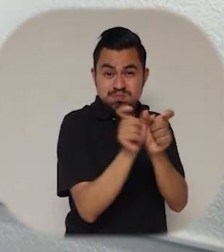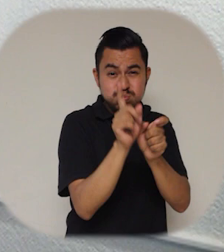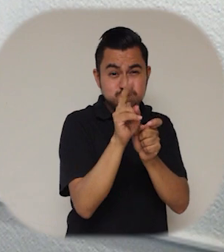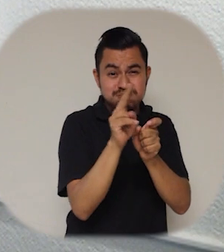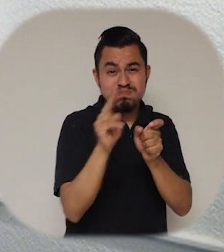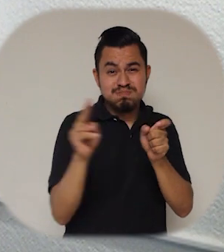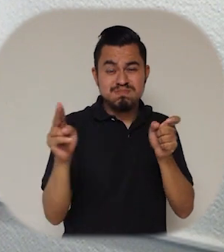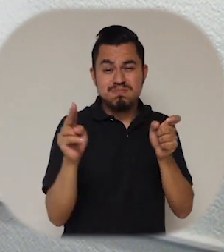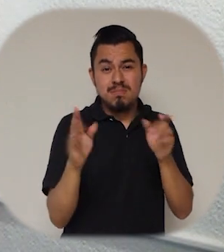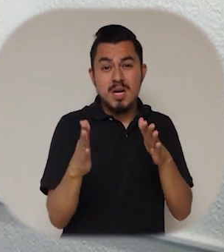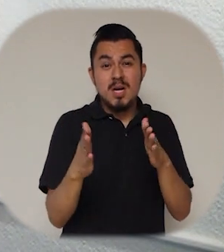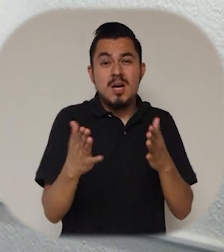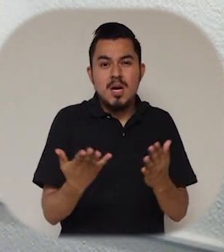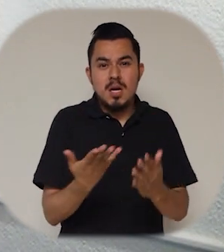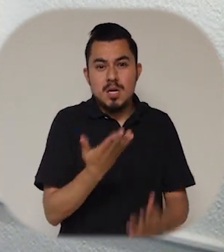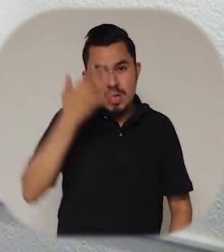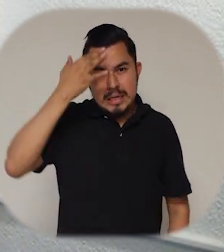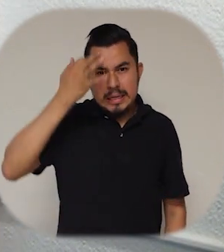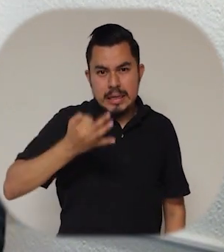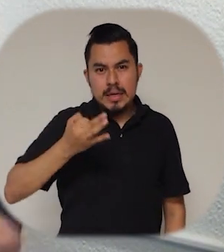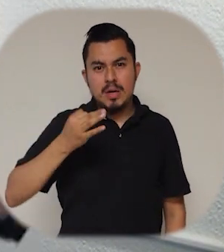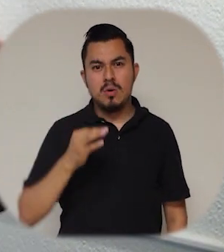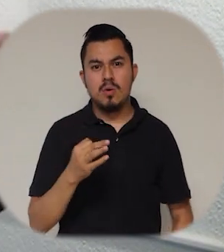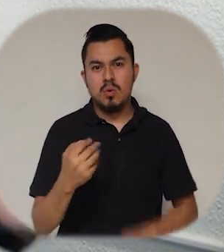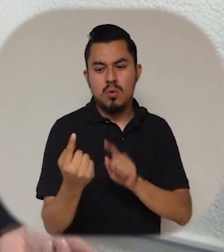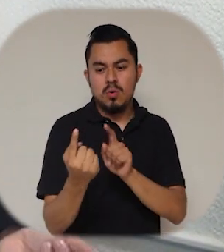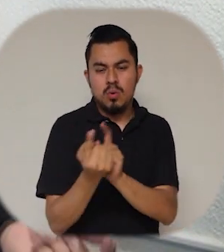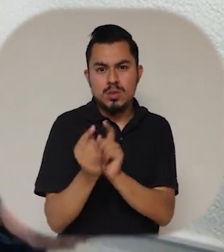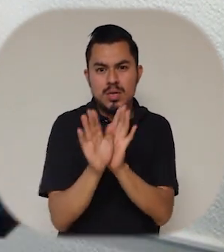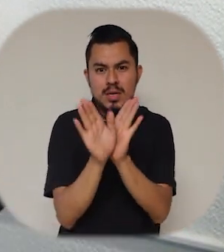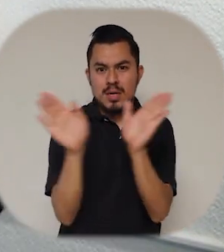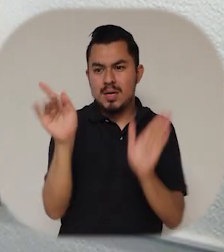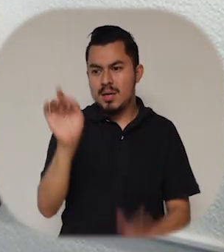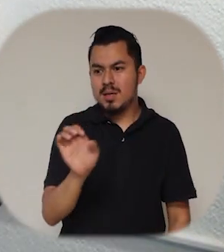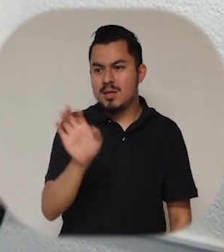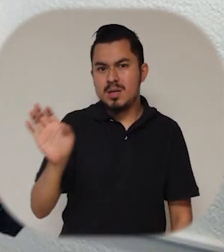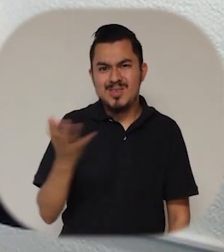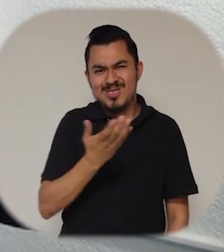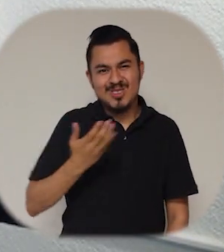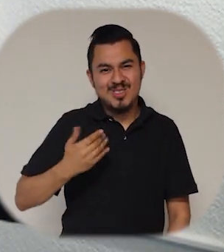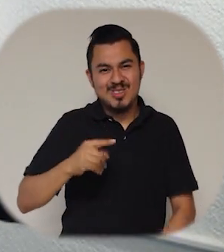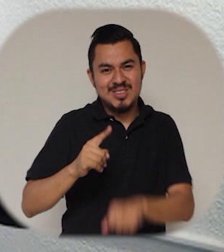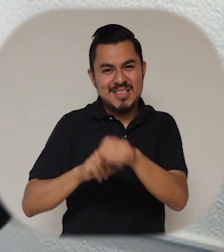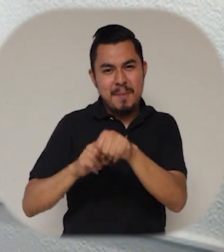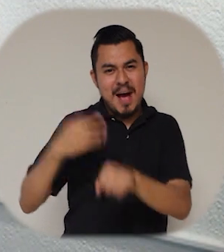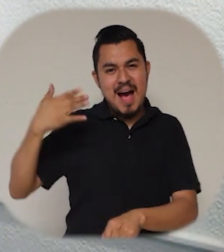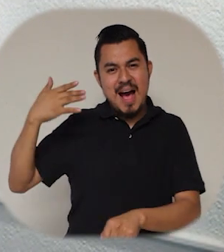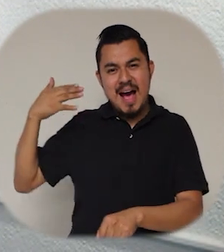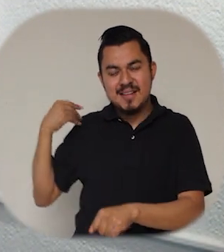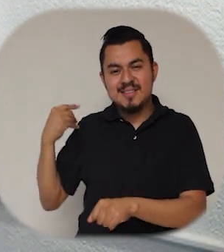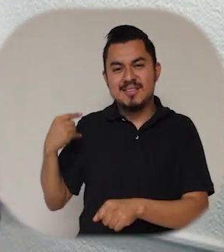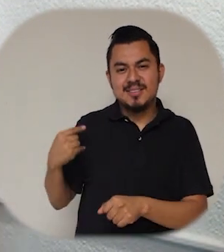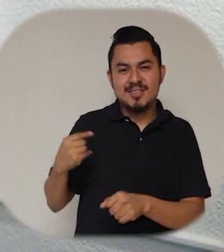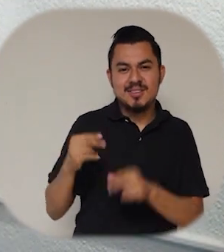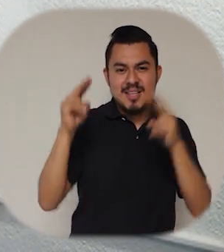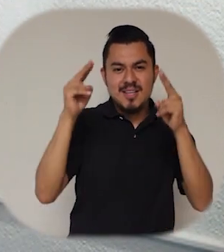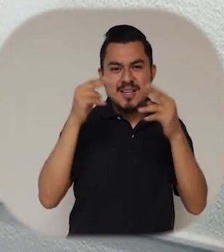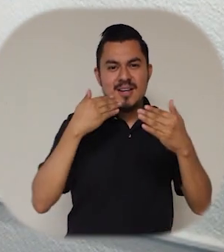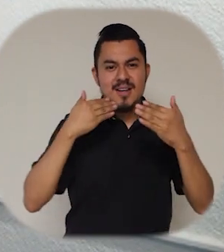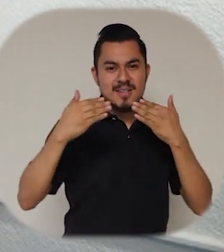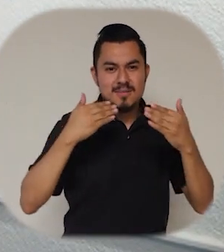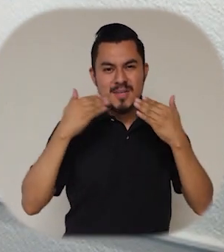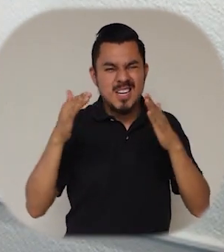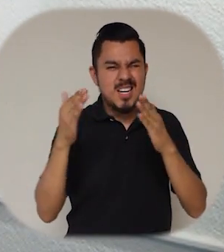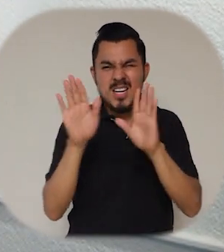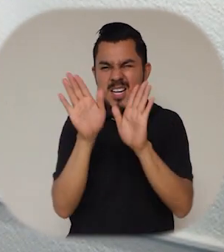es el Cristo, hemos estado explicando todos estos temas. Hemos venido explicando al Cristo, y ¿Por qué es que Jesús es el Cristo? Hasta este